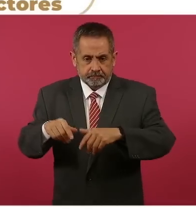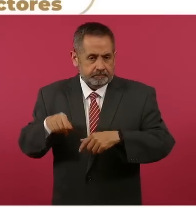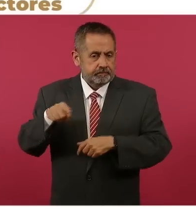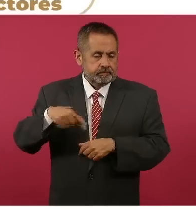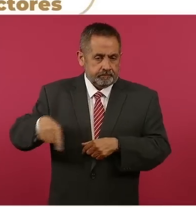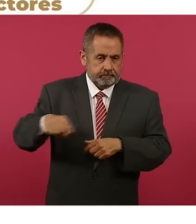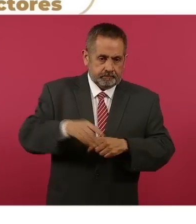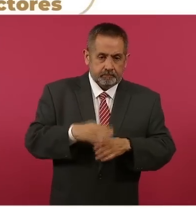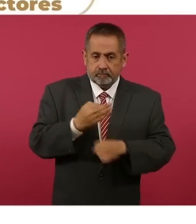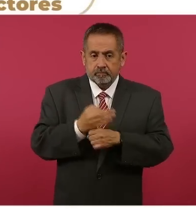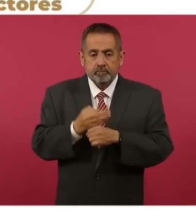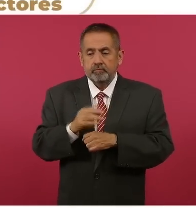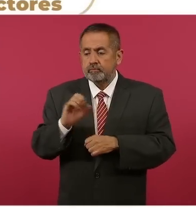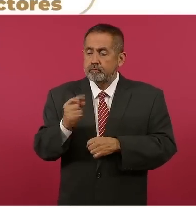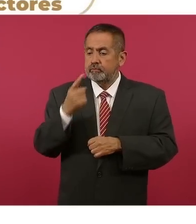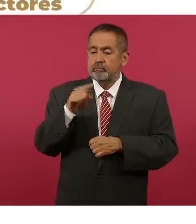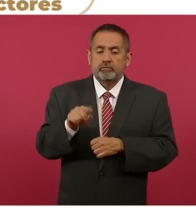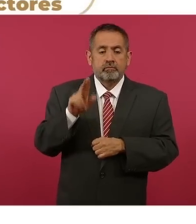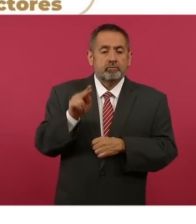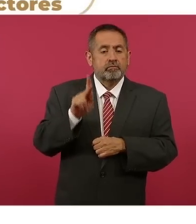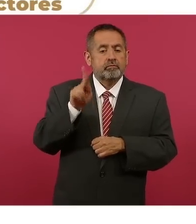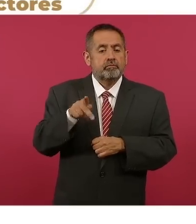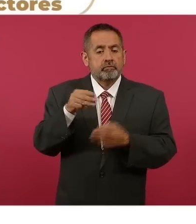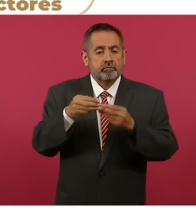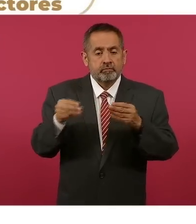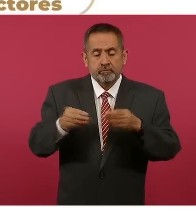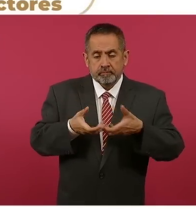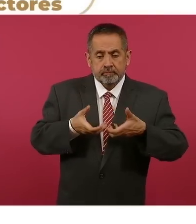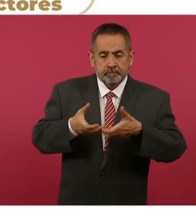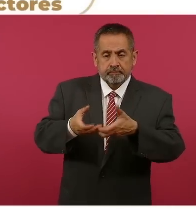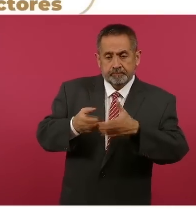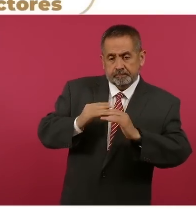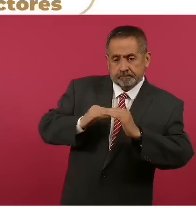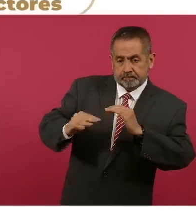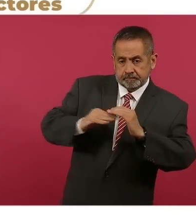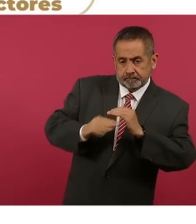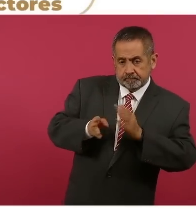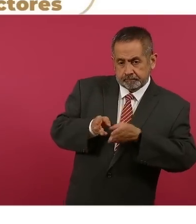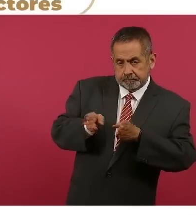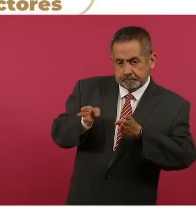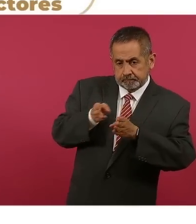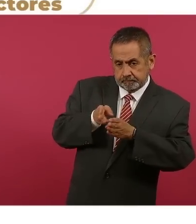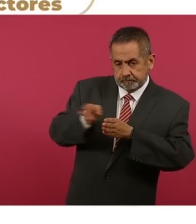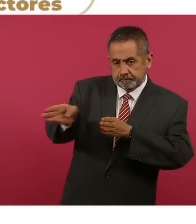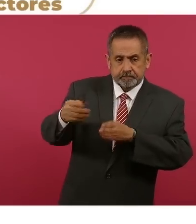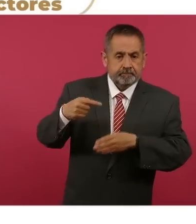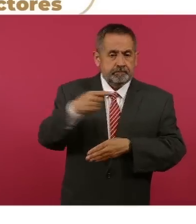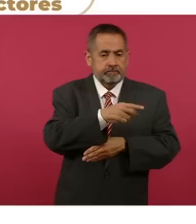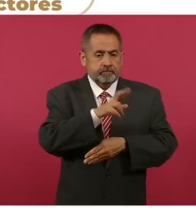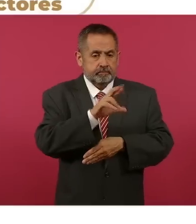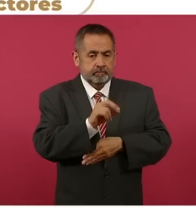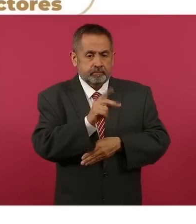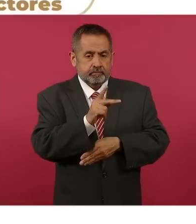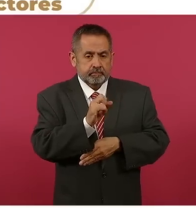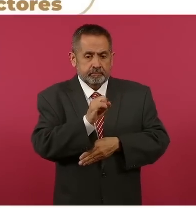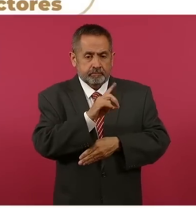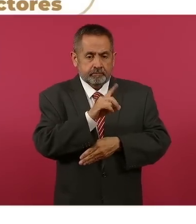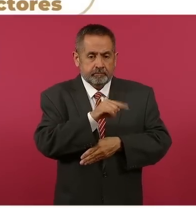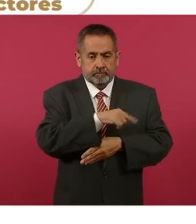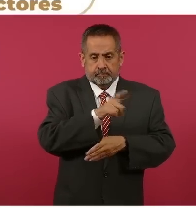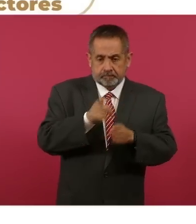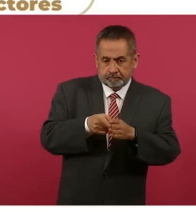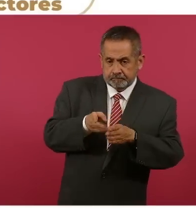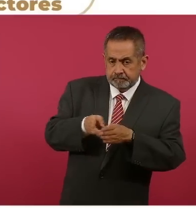momento construye 61.80 kilómetros de canal principal margen izquierda del río Presidio y construye de igual